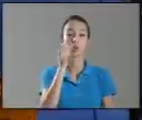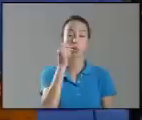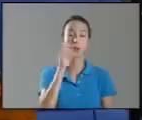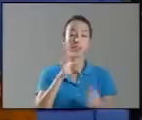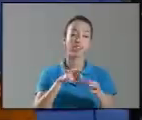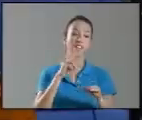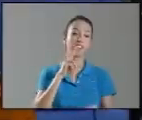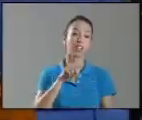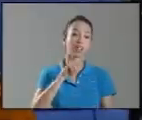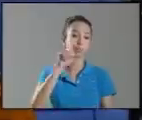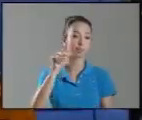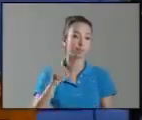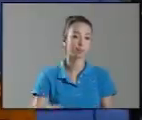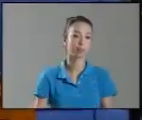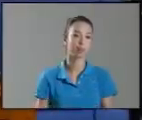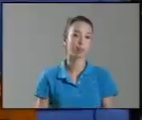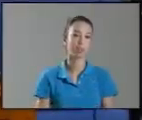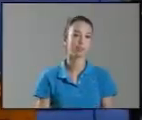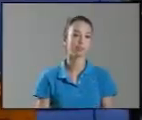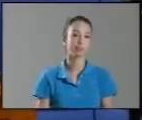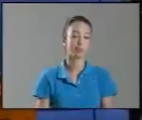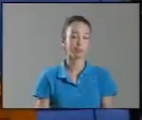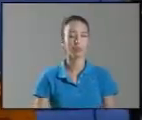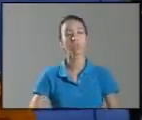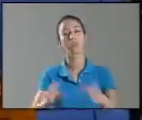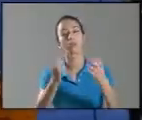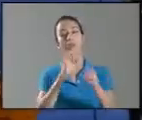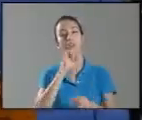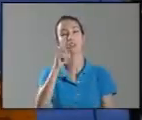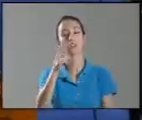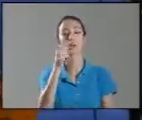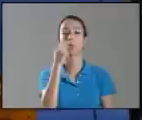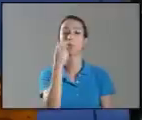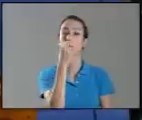Entonces, ¿cómo es un hombre de verdad?